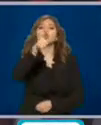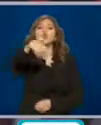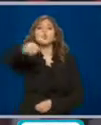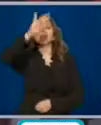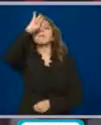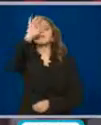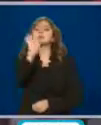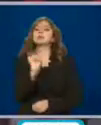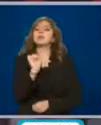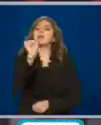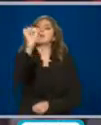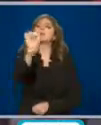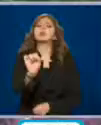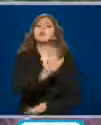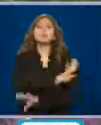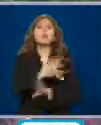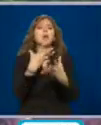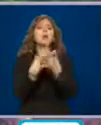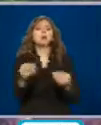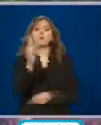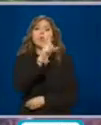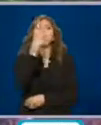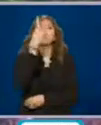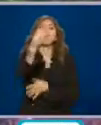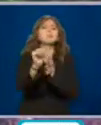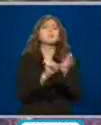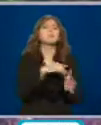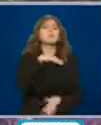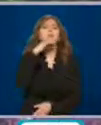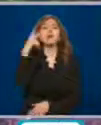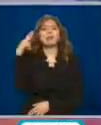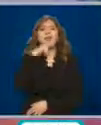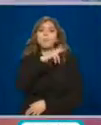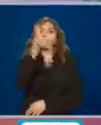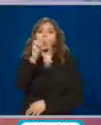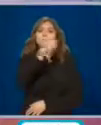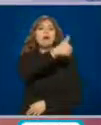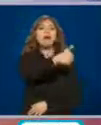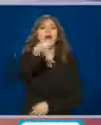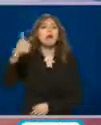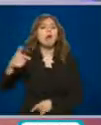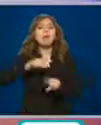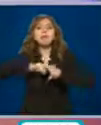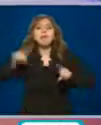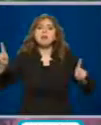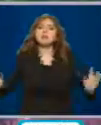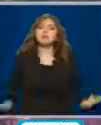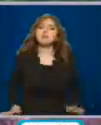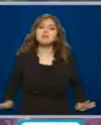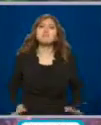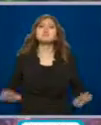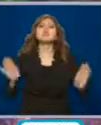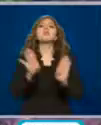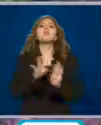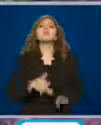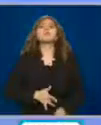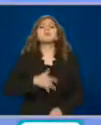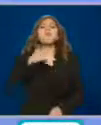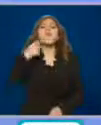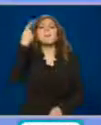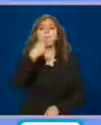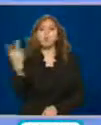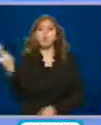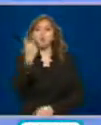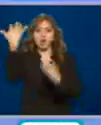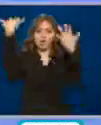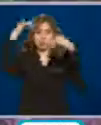de semana, que no es de 3 meses, que tenemos que vivir cada quien nuestro proceso, ponernos de acuerdo como adultos, platicar con los niños. Y no de pensar, ay,